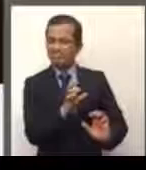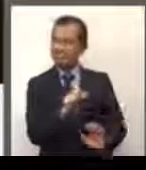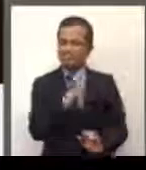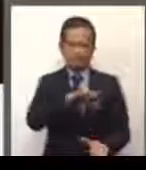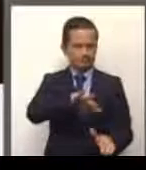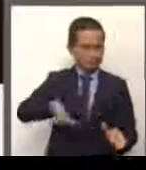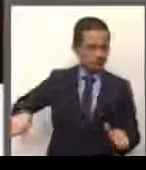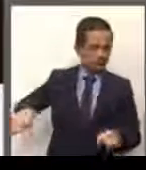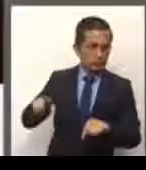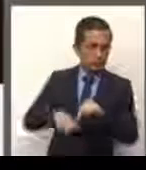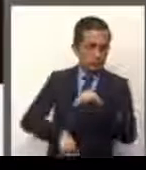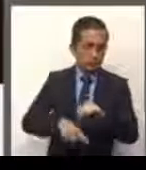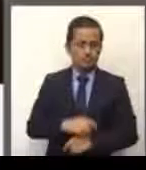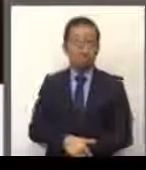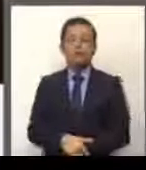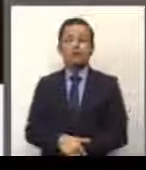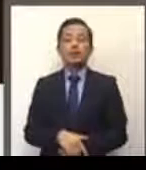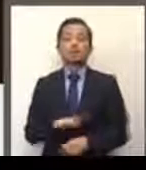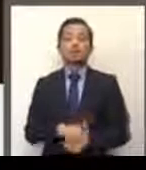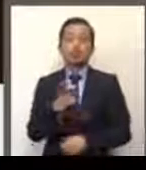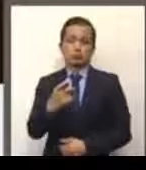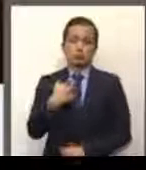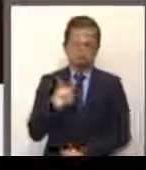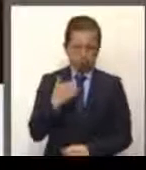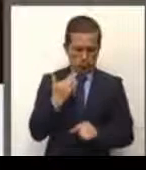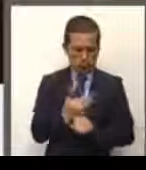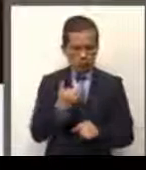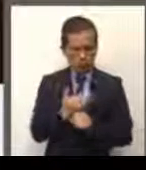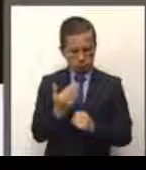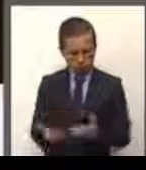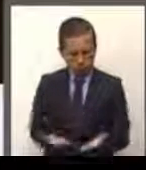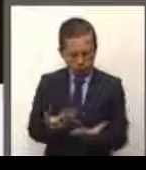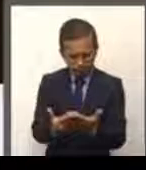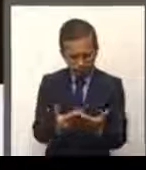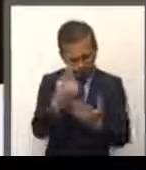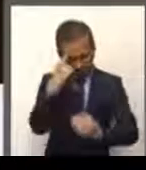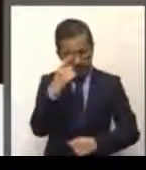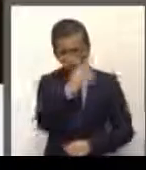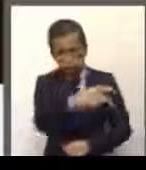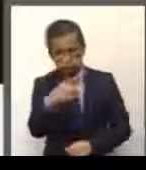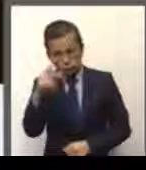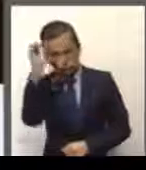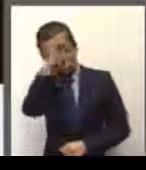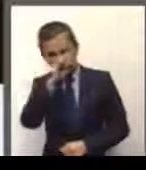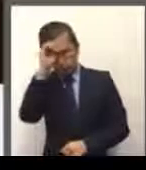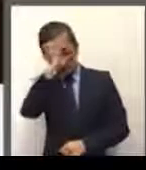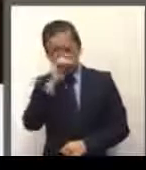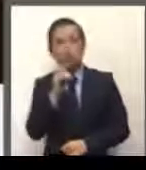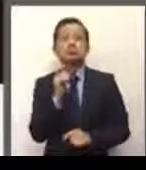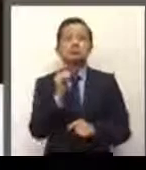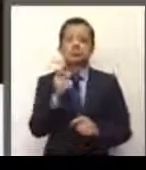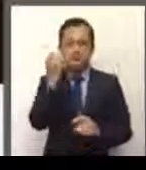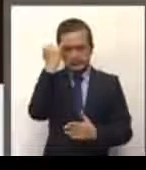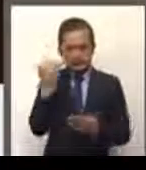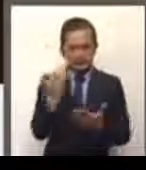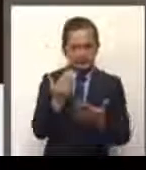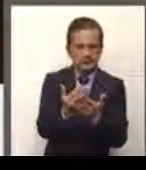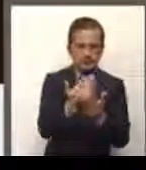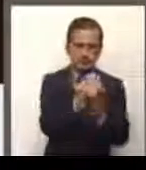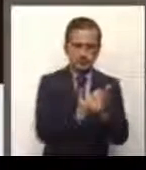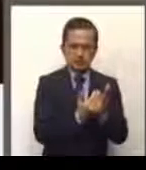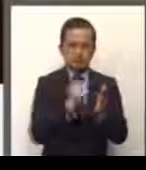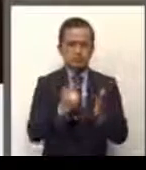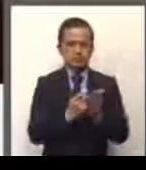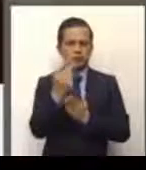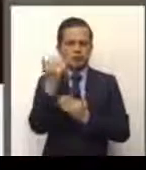lo anteriormente expuesto, someto a consideración de esta ciudadanía la siguiente iniciativa